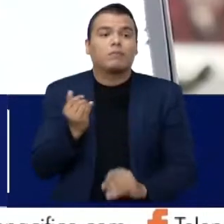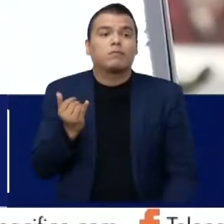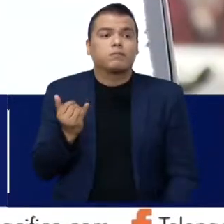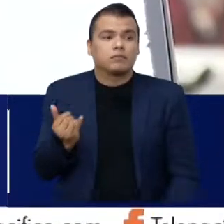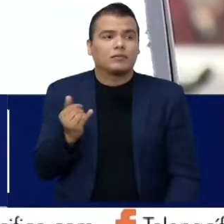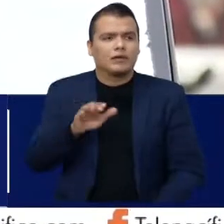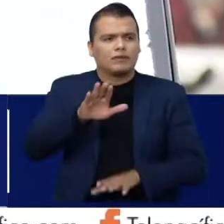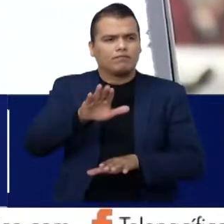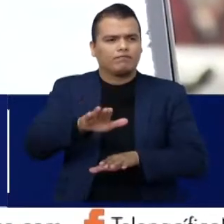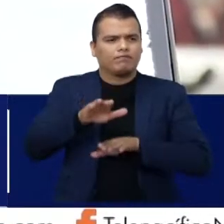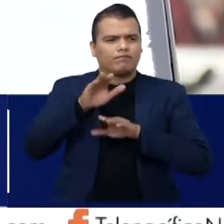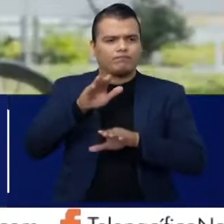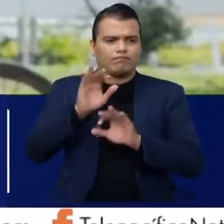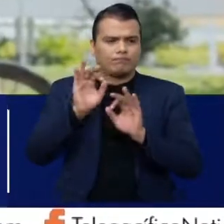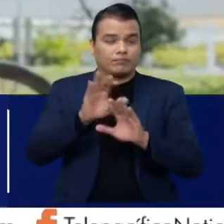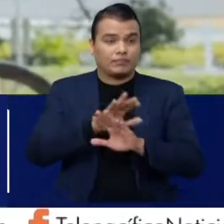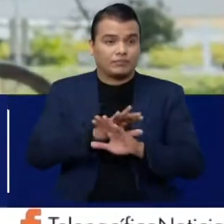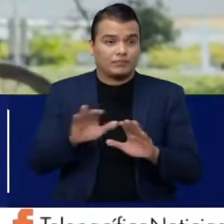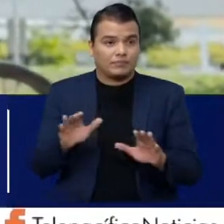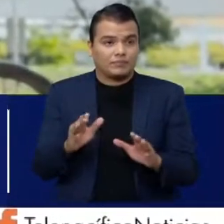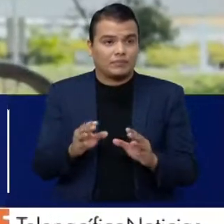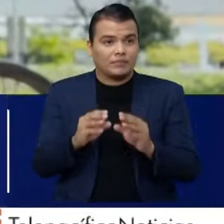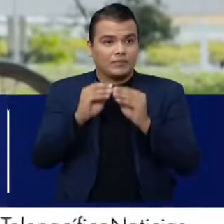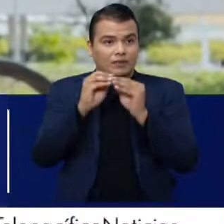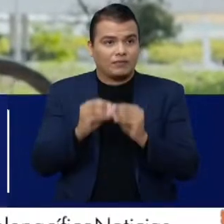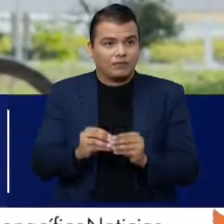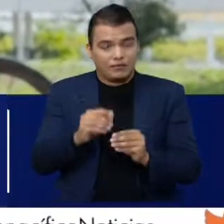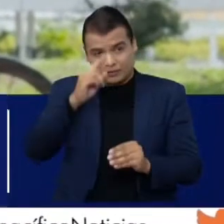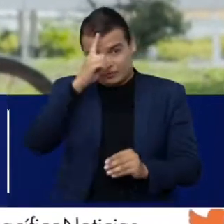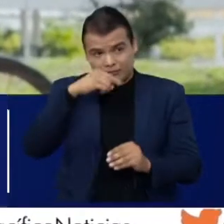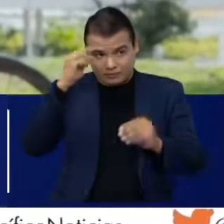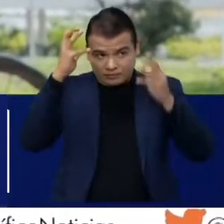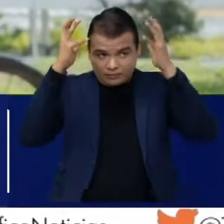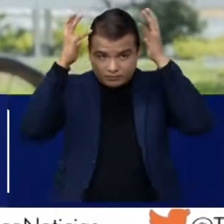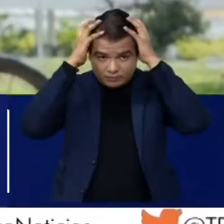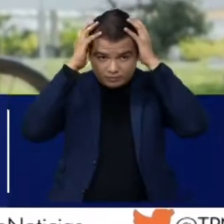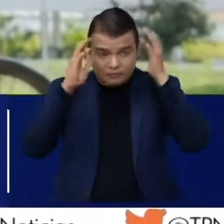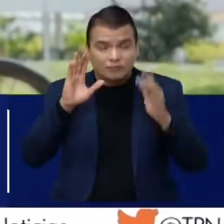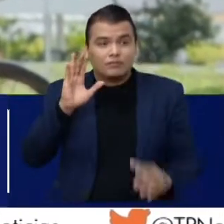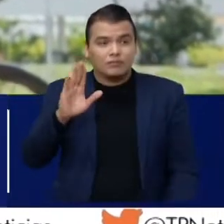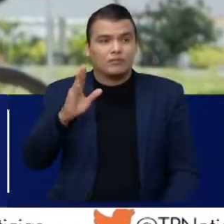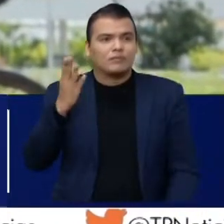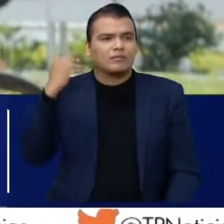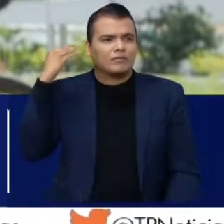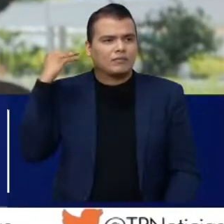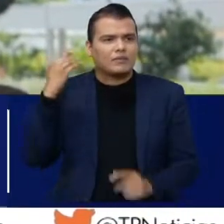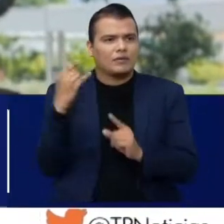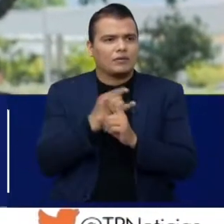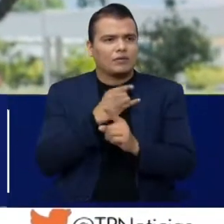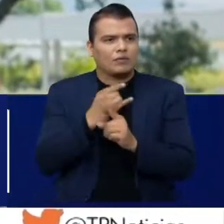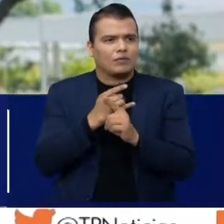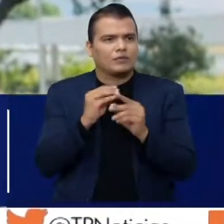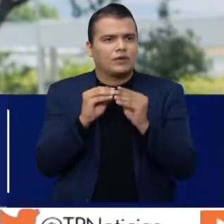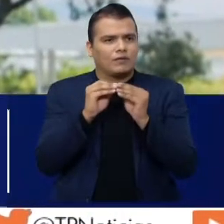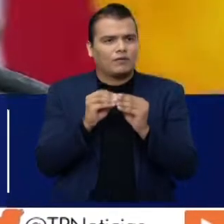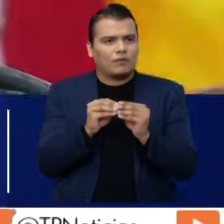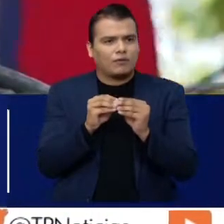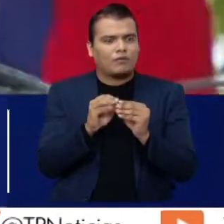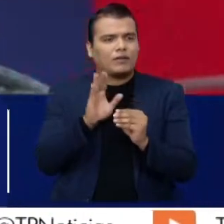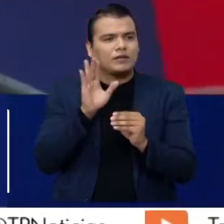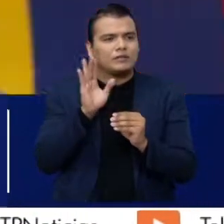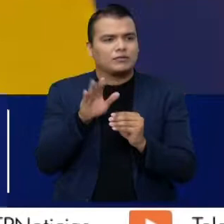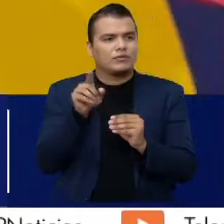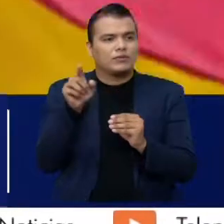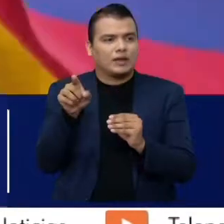chévere y es que pues lograr la figura, el casco que se utilizaba en la época, porque eran cascos como abollonados,